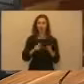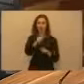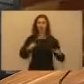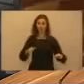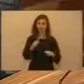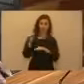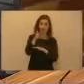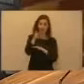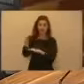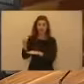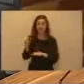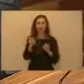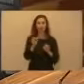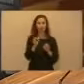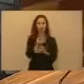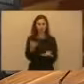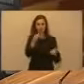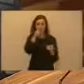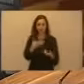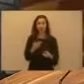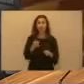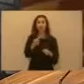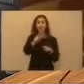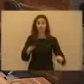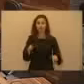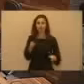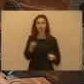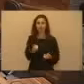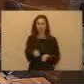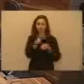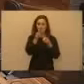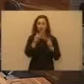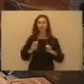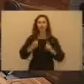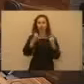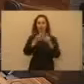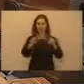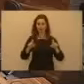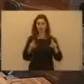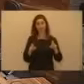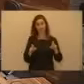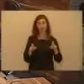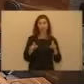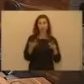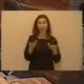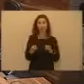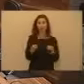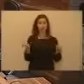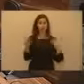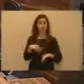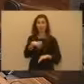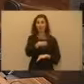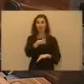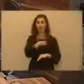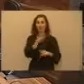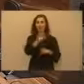las intervenciones de manera efectiva sea el personal declarado por las propias empresas. De la misma forma, tampoco hay manera de controlar que dicho